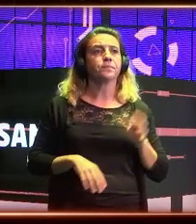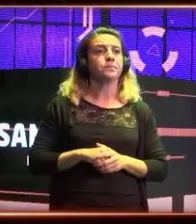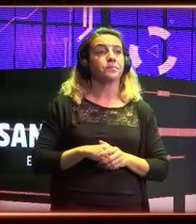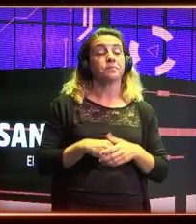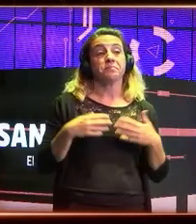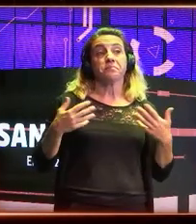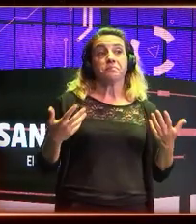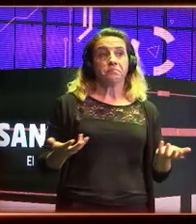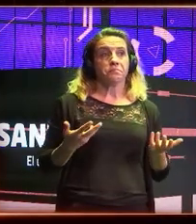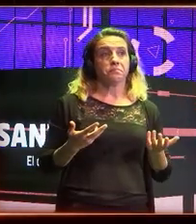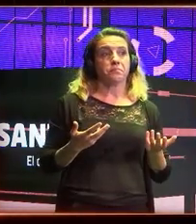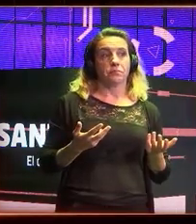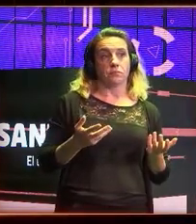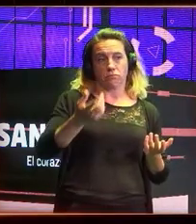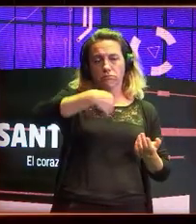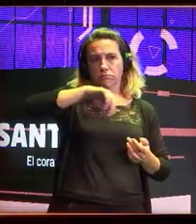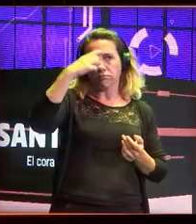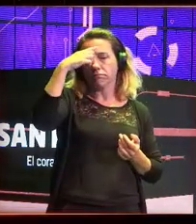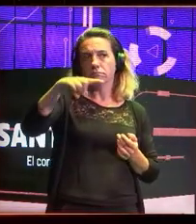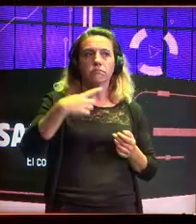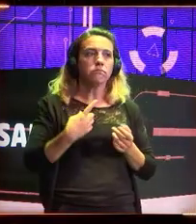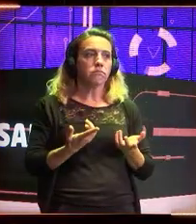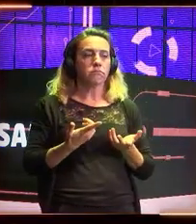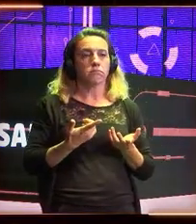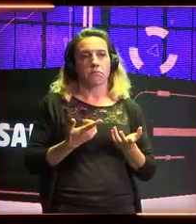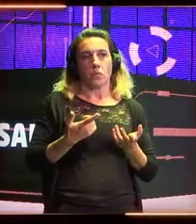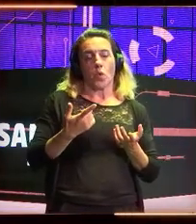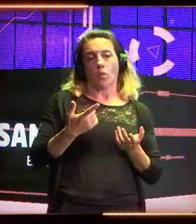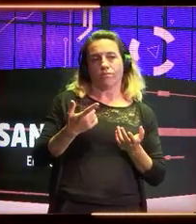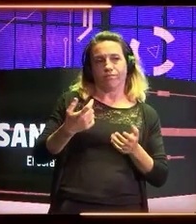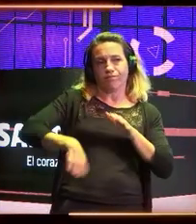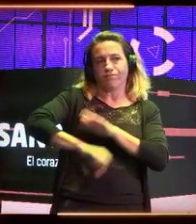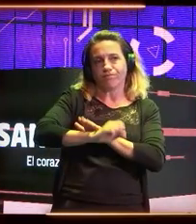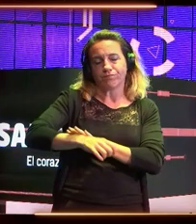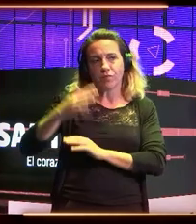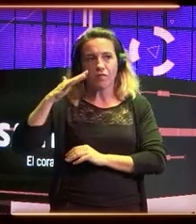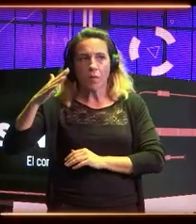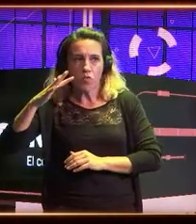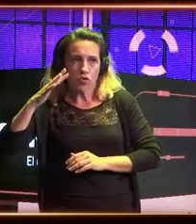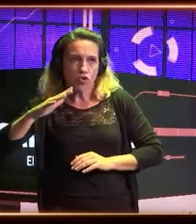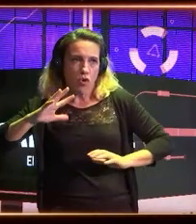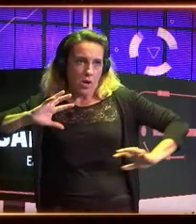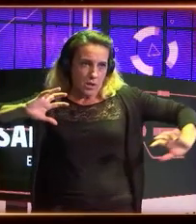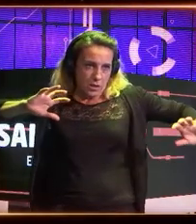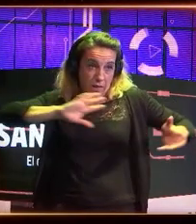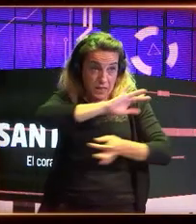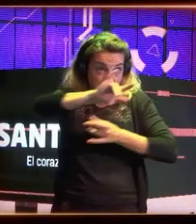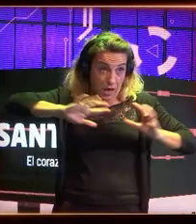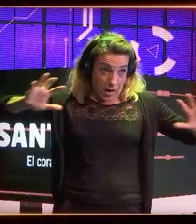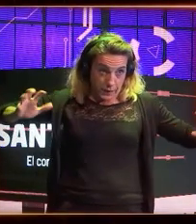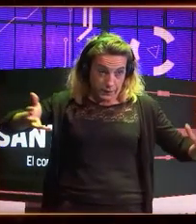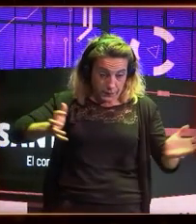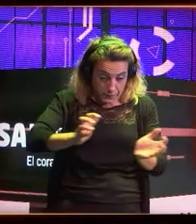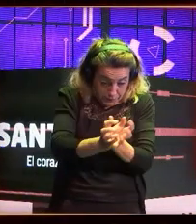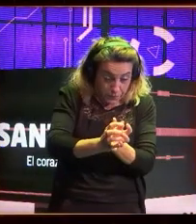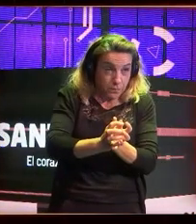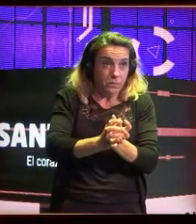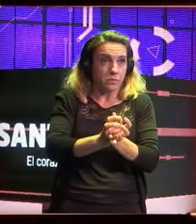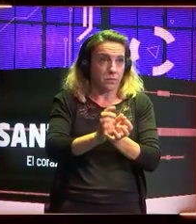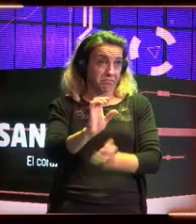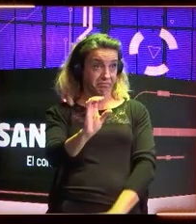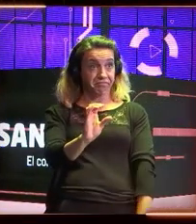porque eh sabemos todos que no existe un Cristiano Ronaldo cósmico que pueda tomar la tierra y apretarla al tamaño de un papelito